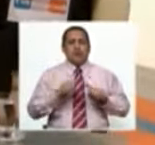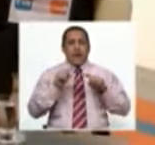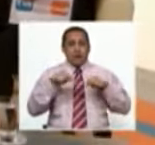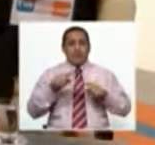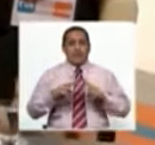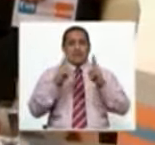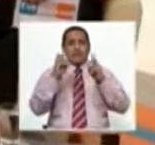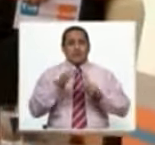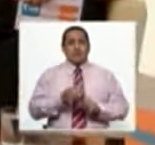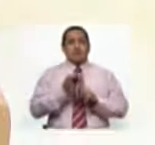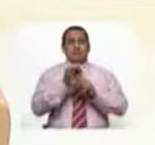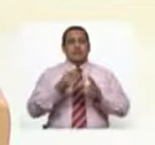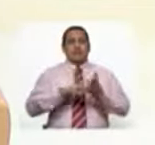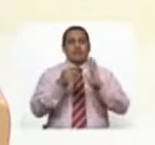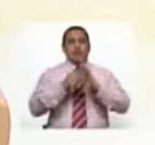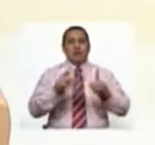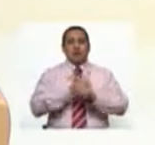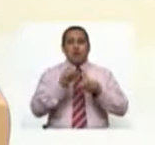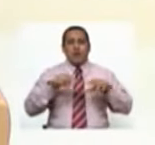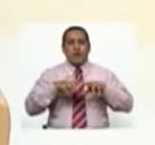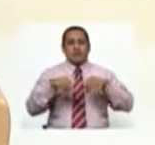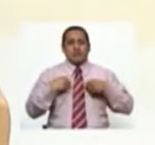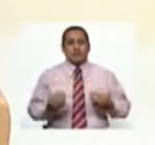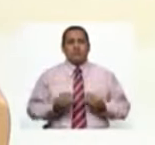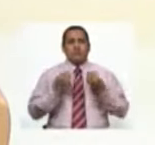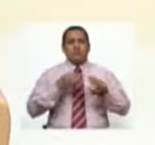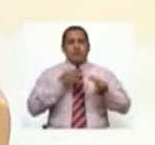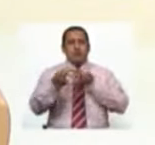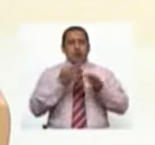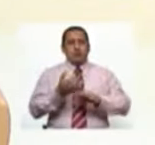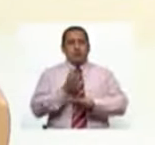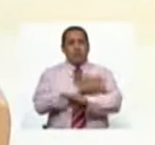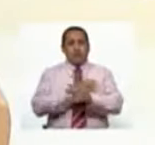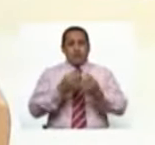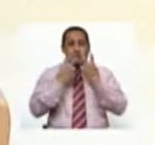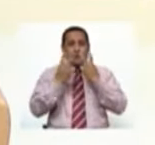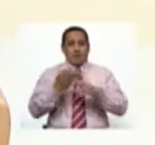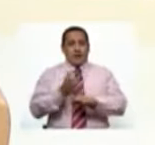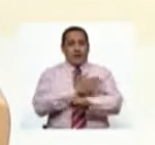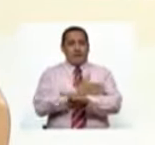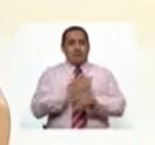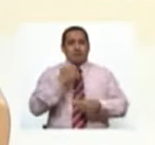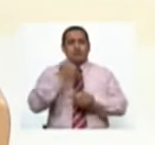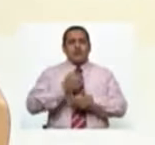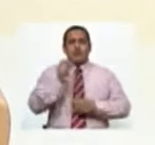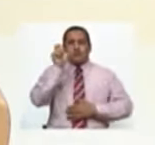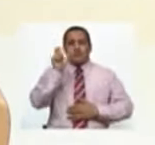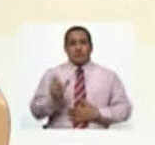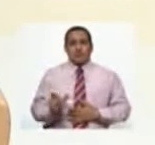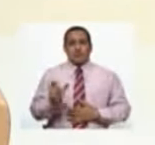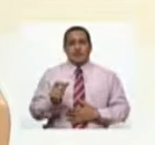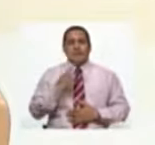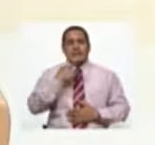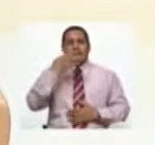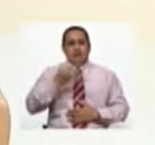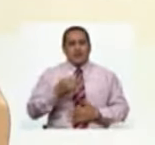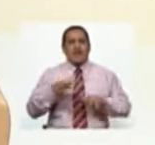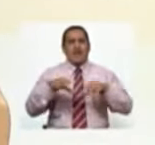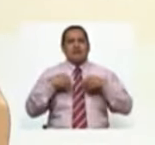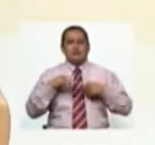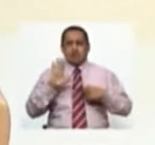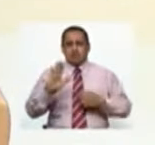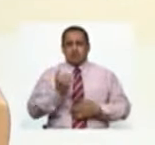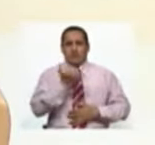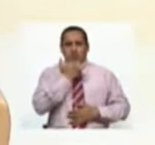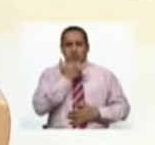caso en particular se declara infundada la demanda porque estábamos hablando, como lo hemos visto en el bloque anterior, de un trabajador que en